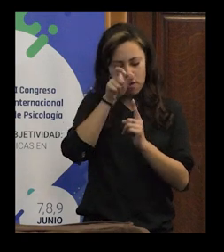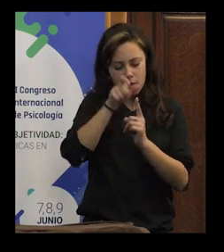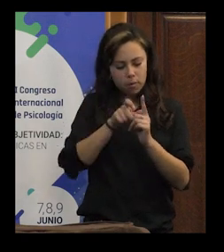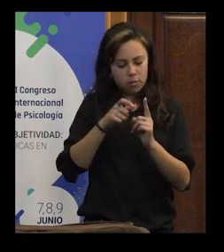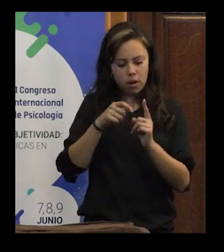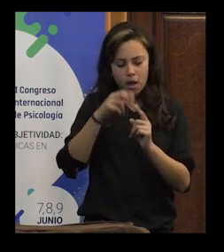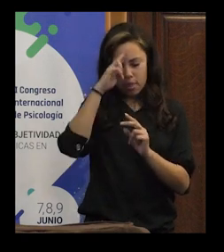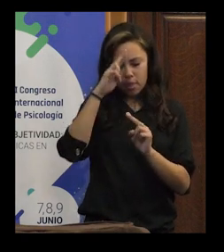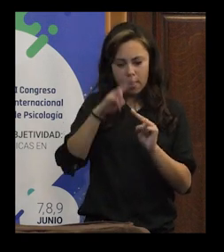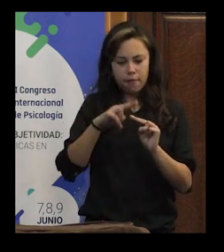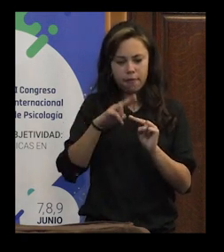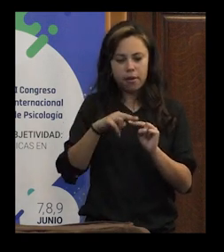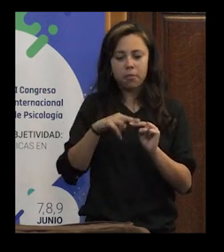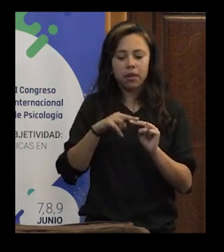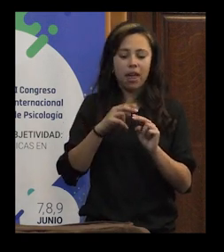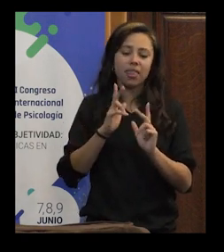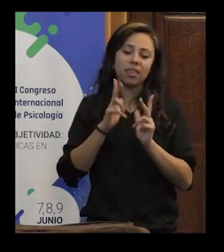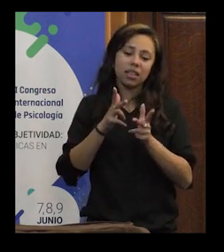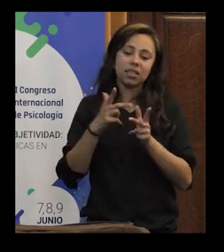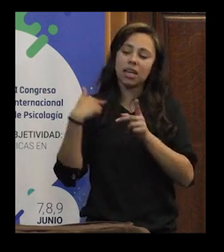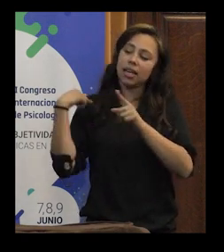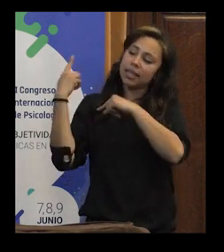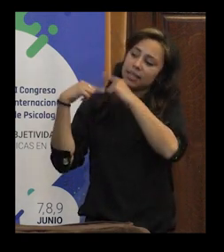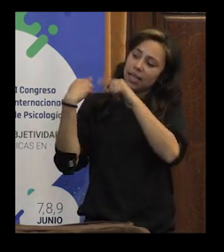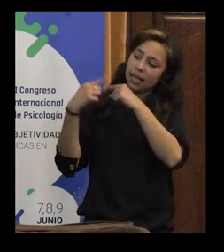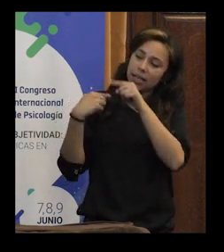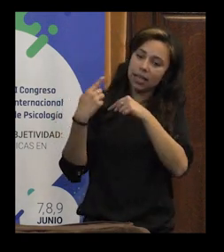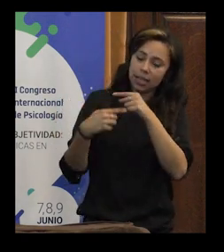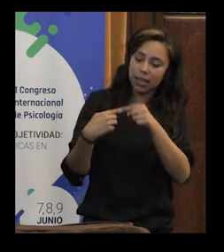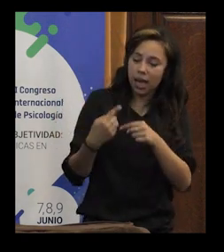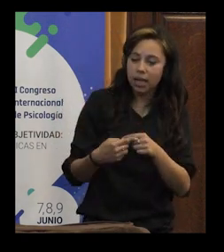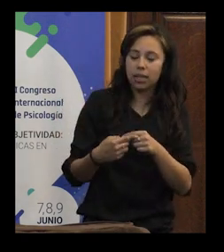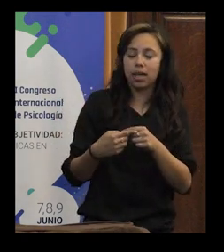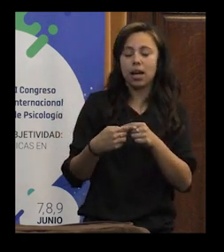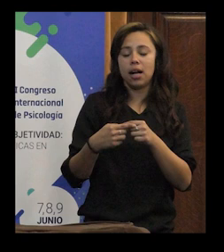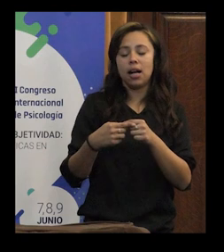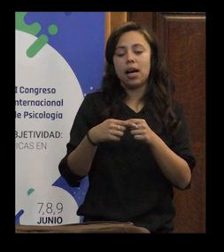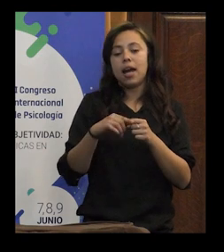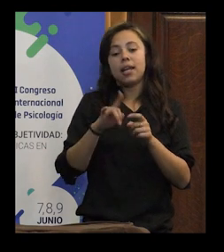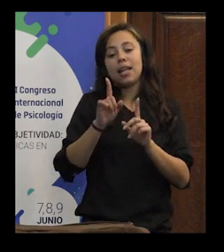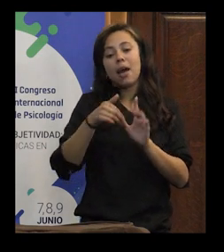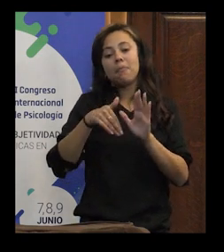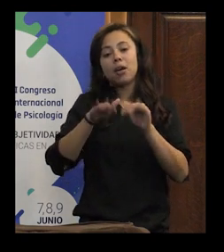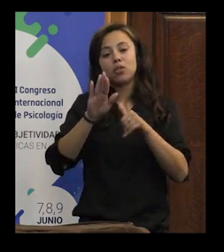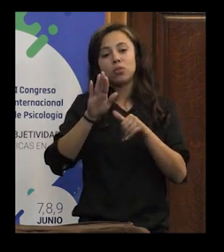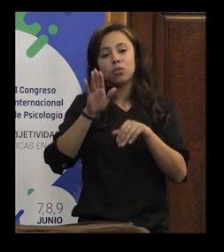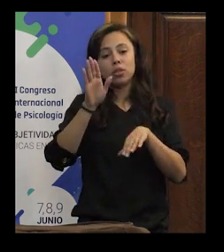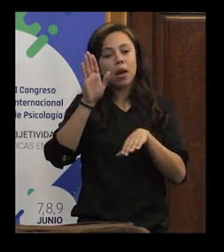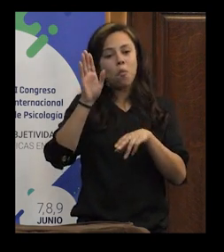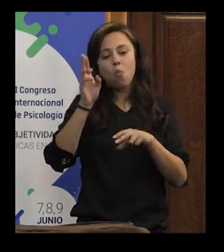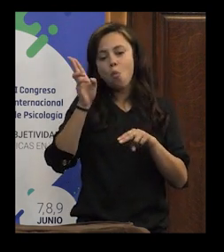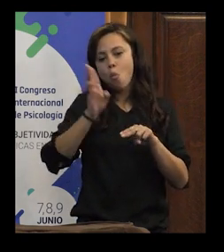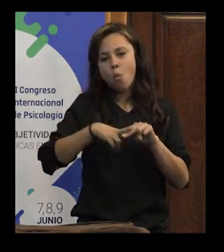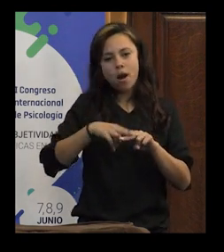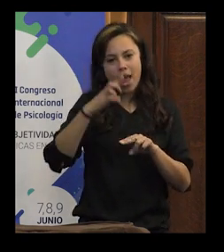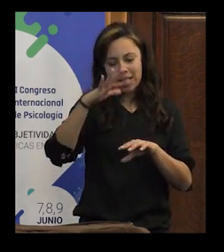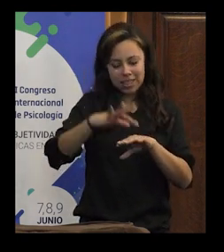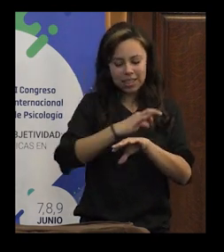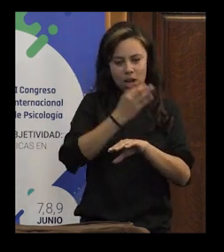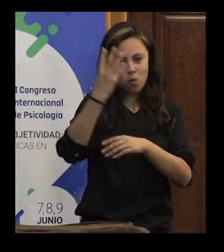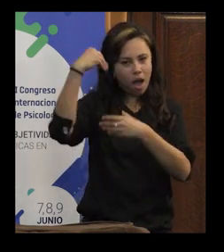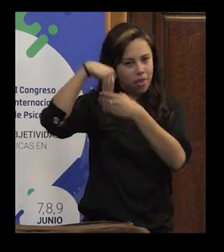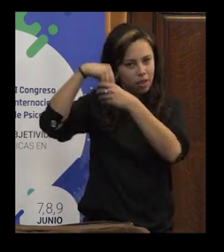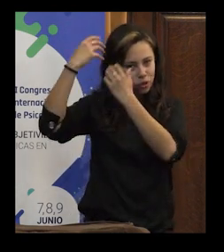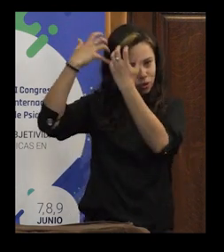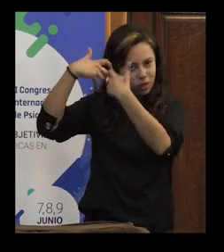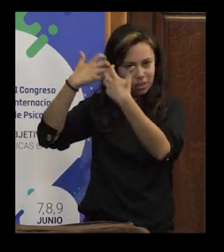que es una doença hereditaria que causa la muerte de las células del cerebro. En